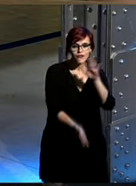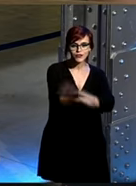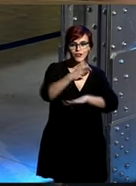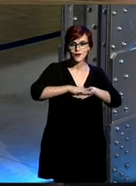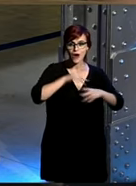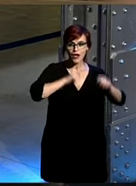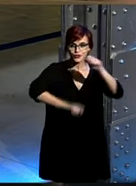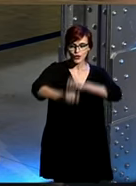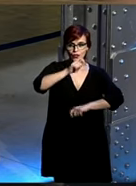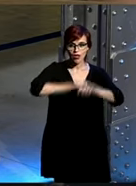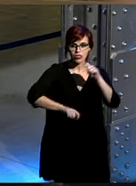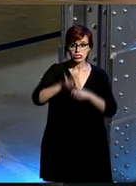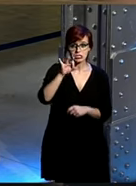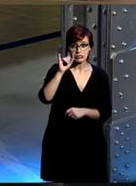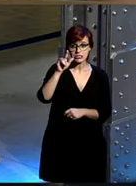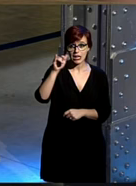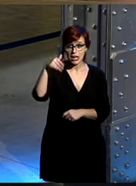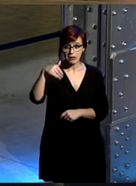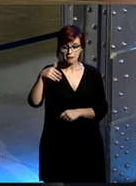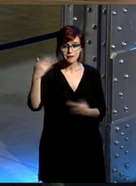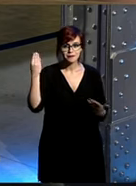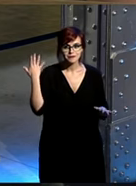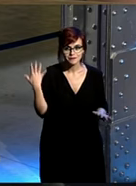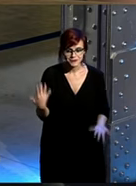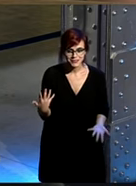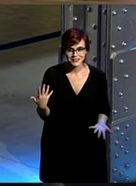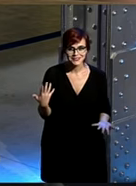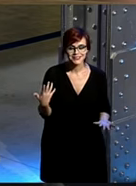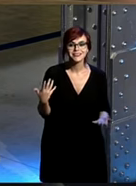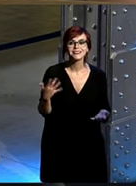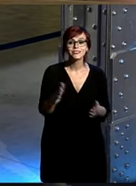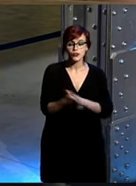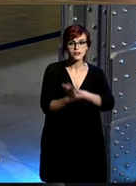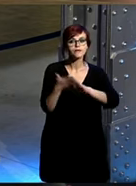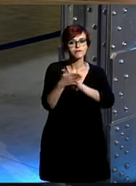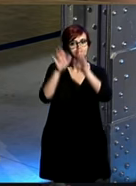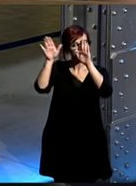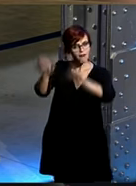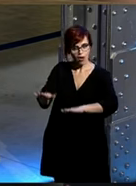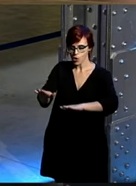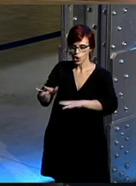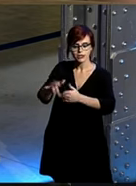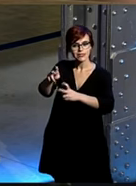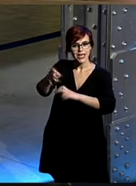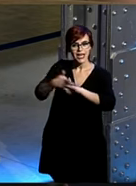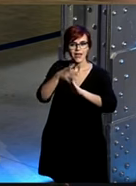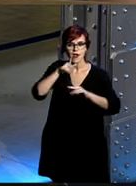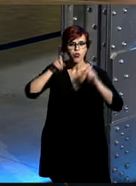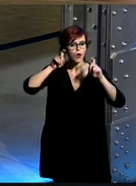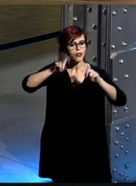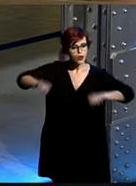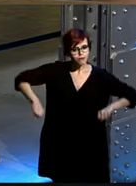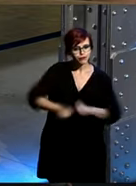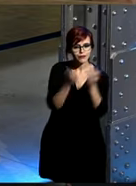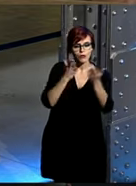una asociación que se llama SILIM y realmente voto por esa educación disruptiva, ¿no?, y